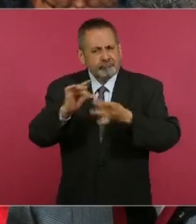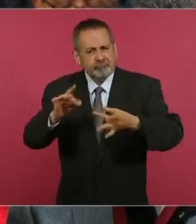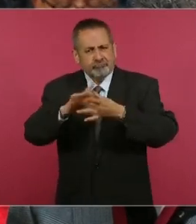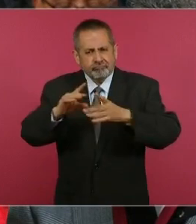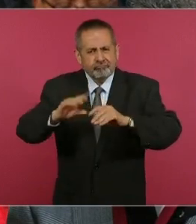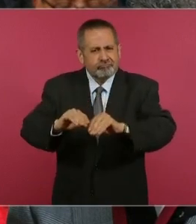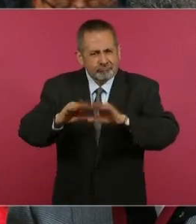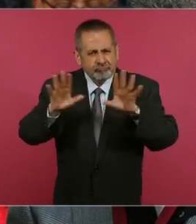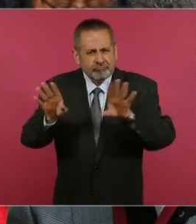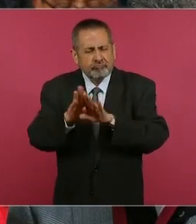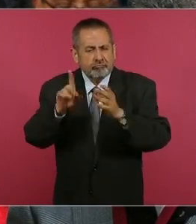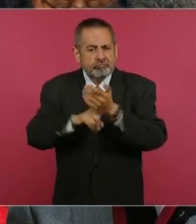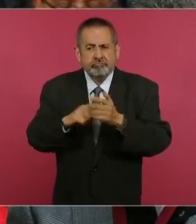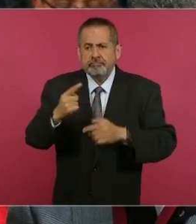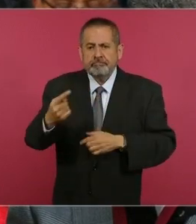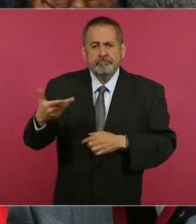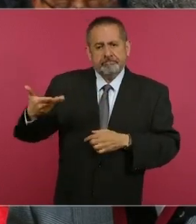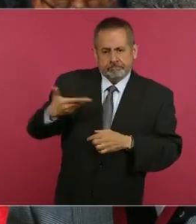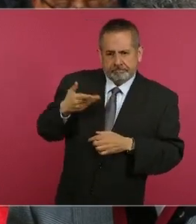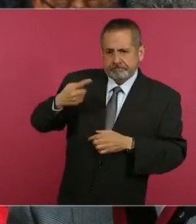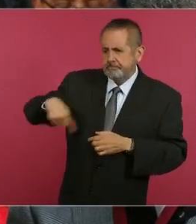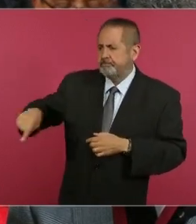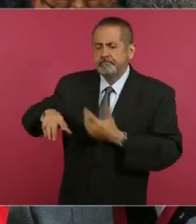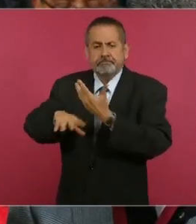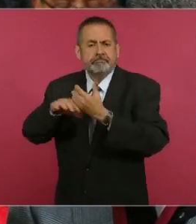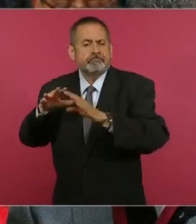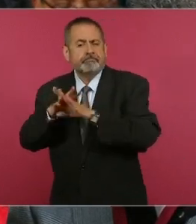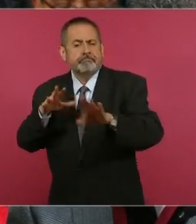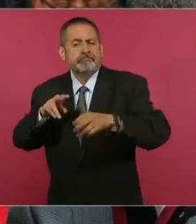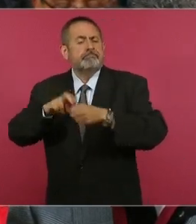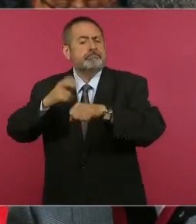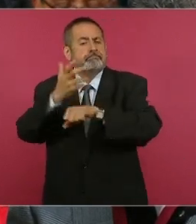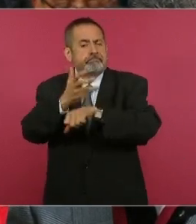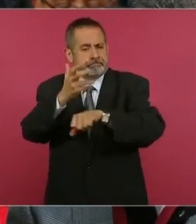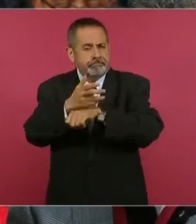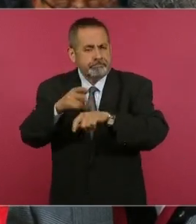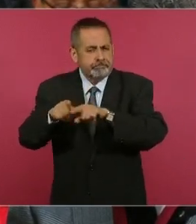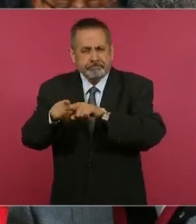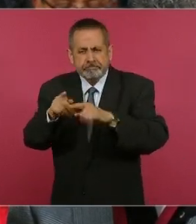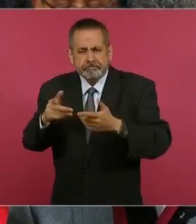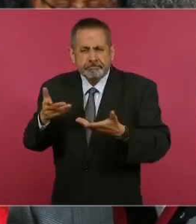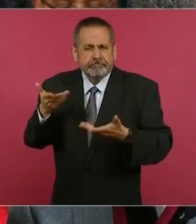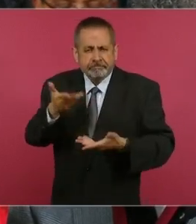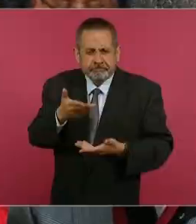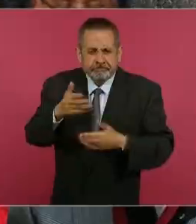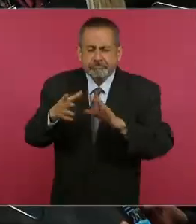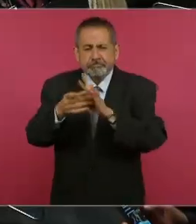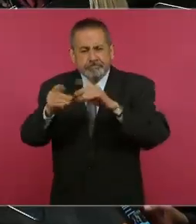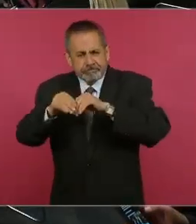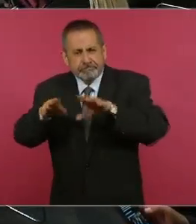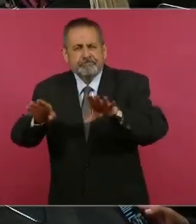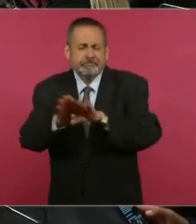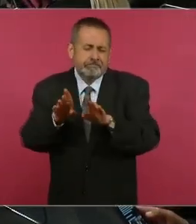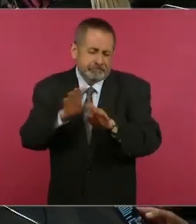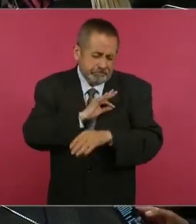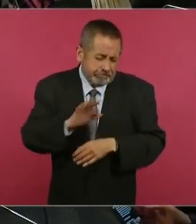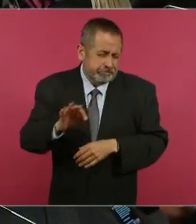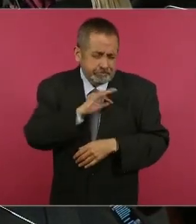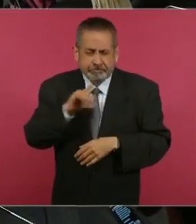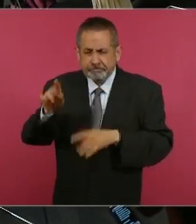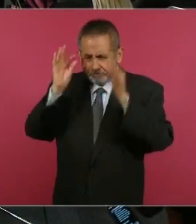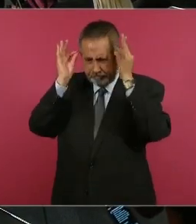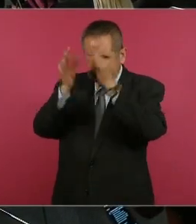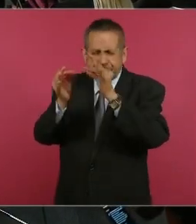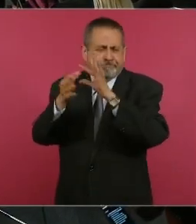explicarnos, porque eso nos lo están pidiendo los migrantes allá en Estados Unidos, los hermanos migrantes nos lo están pidiendo en el canal, que si el cónsul pues